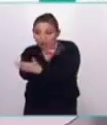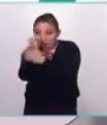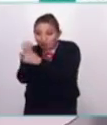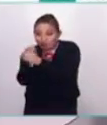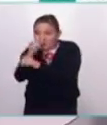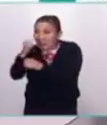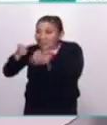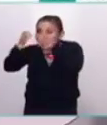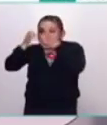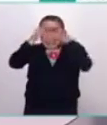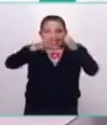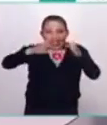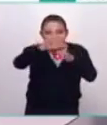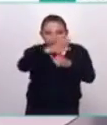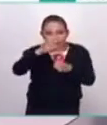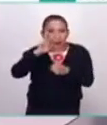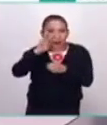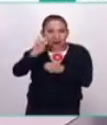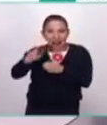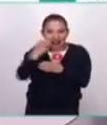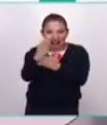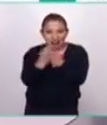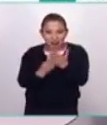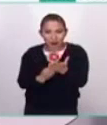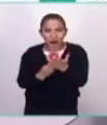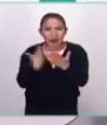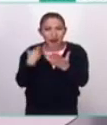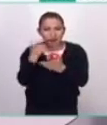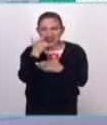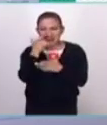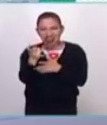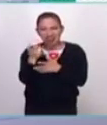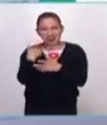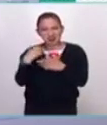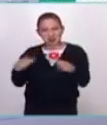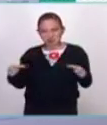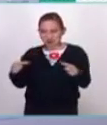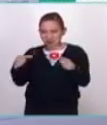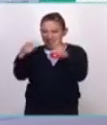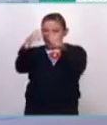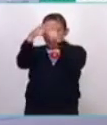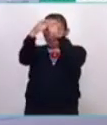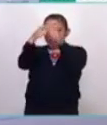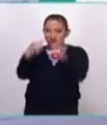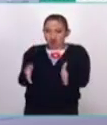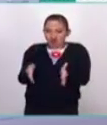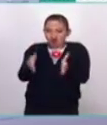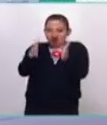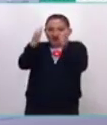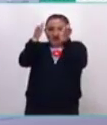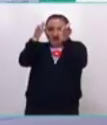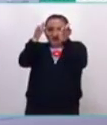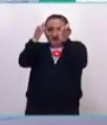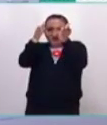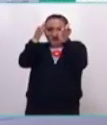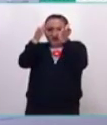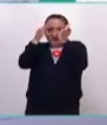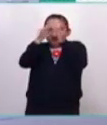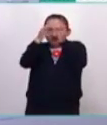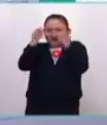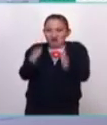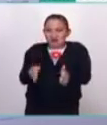esta arquitectura, como podemos ver en esta ilustración tan extraña, esa pirámide tan, pues en esta forma